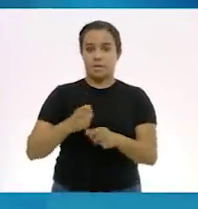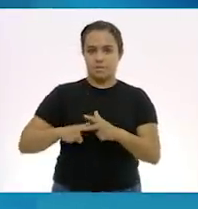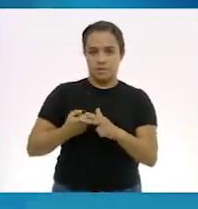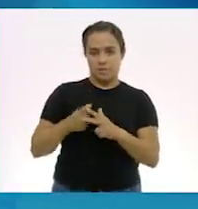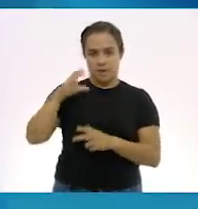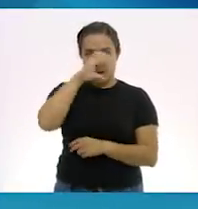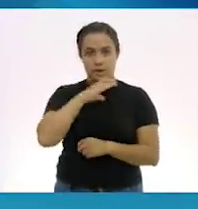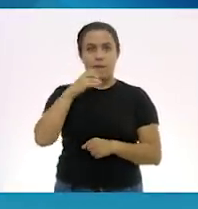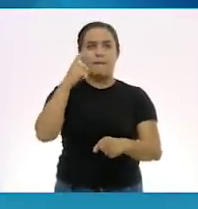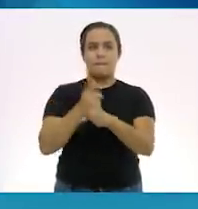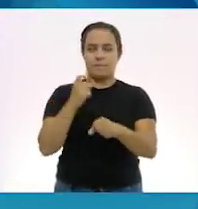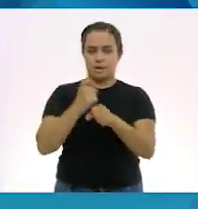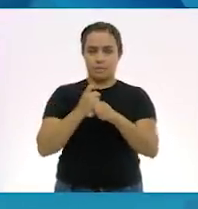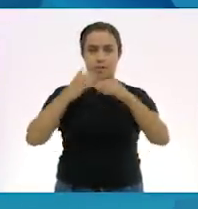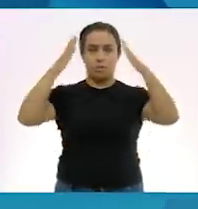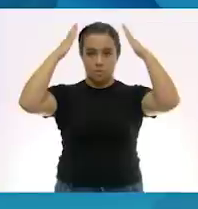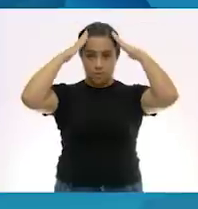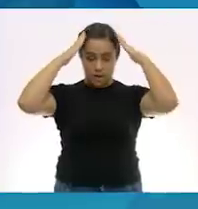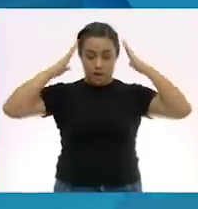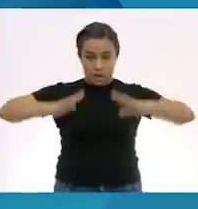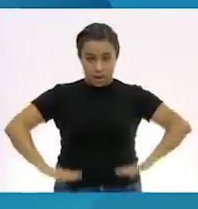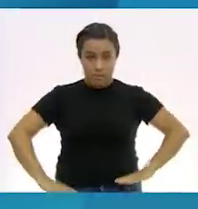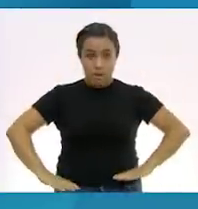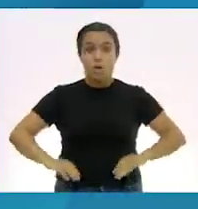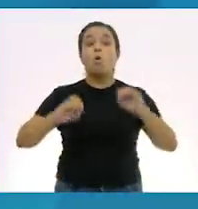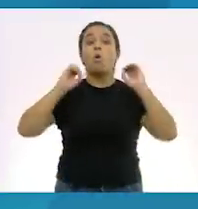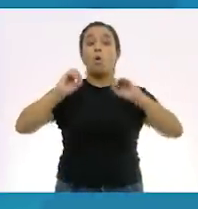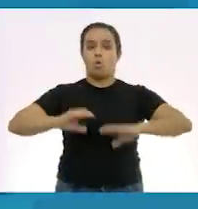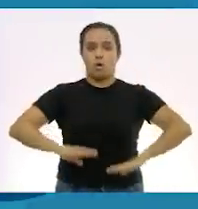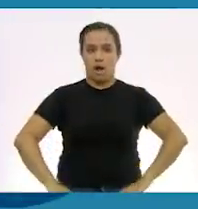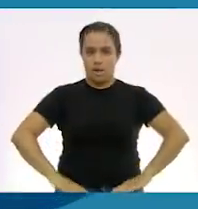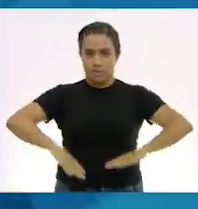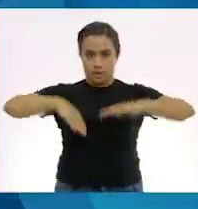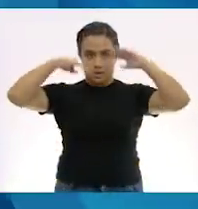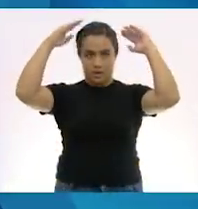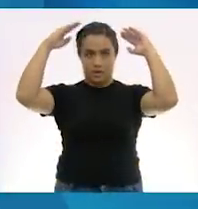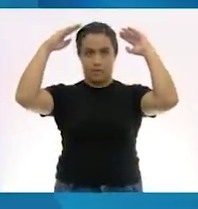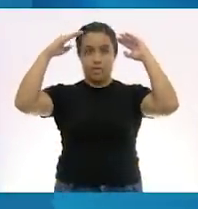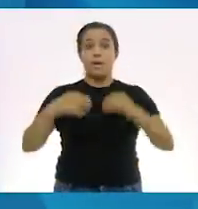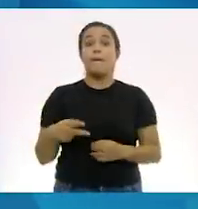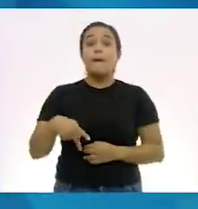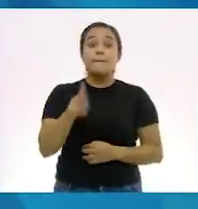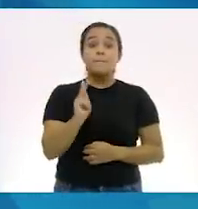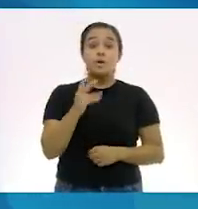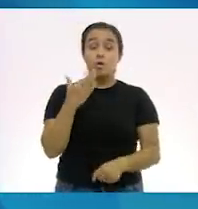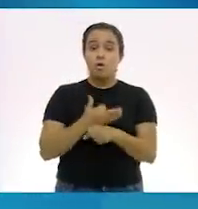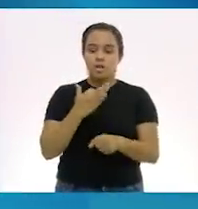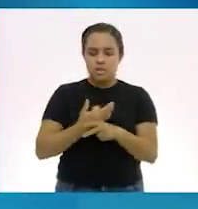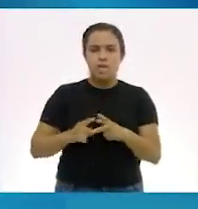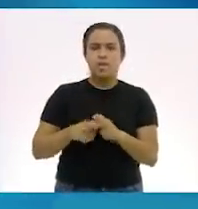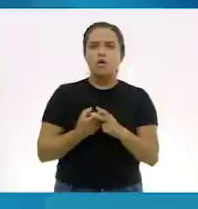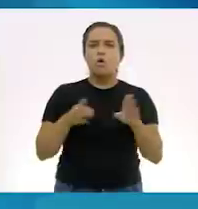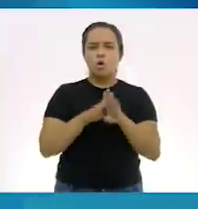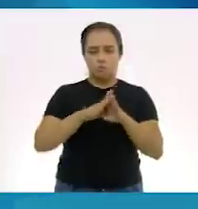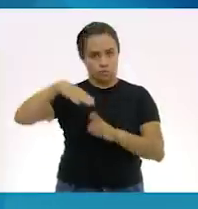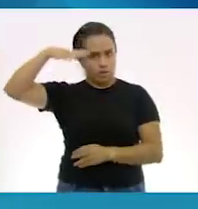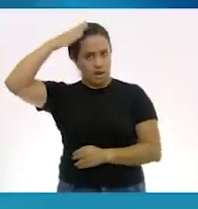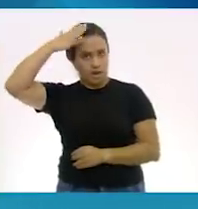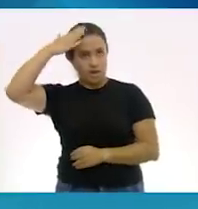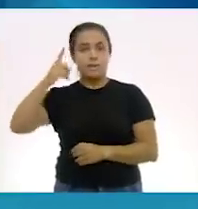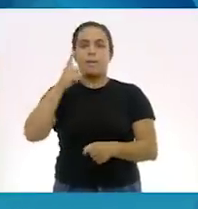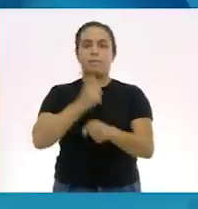movimientos, es importante reconocer que cualquier movimiento requiere ¿qué? Ah, movernos un poco de calentamiento. Un calentamiento,